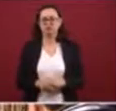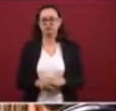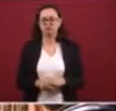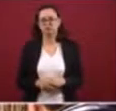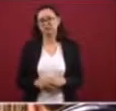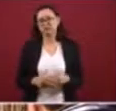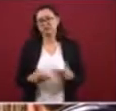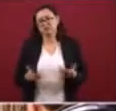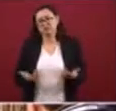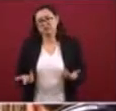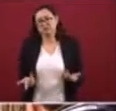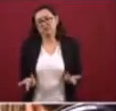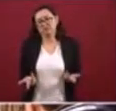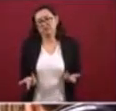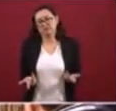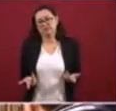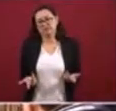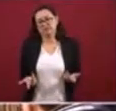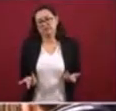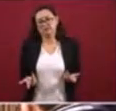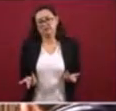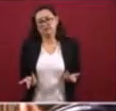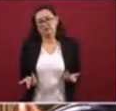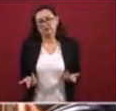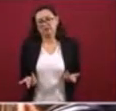Bueno, si a esas vamos,